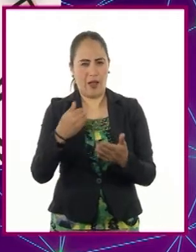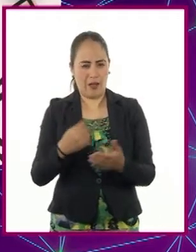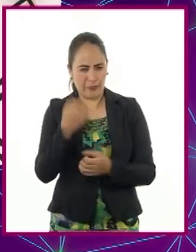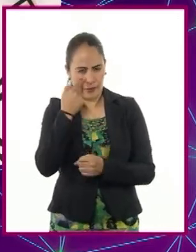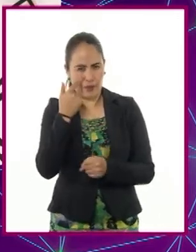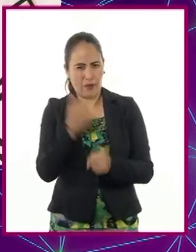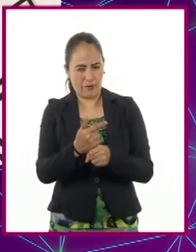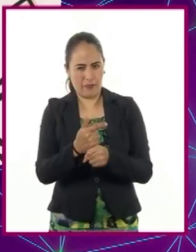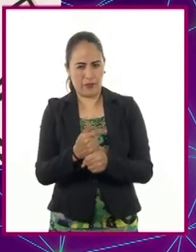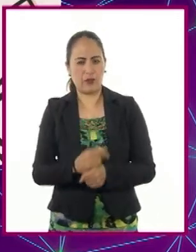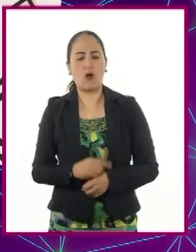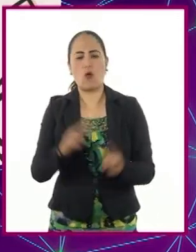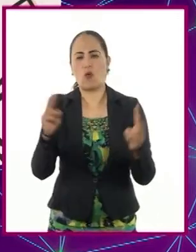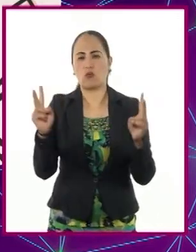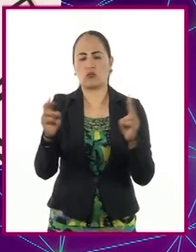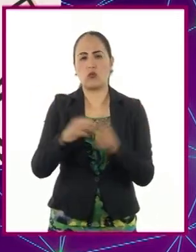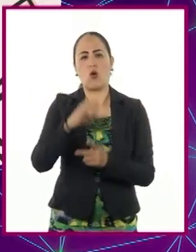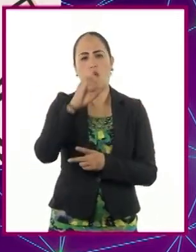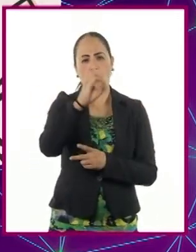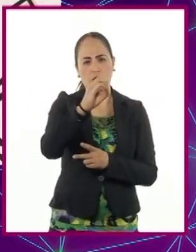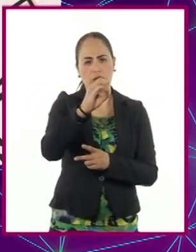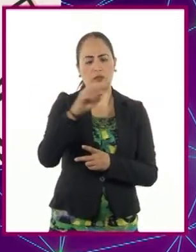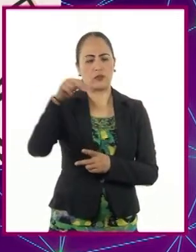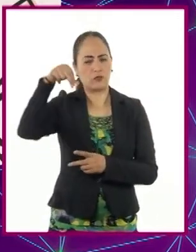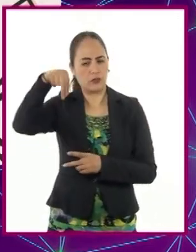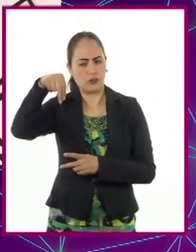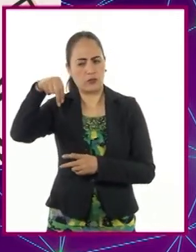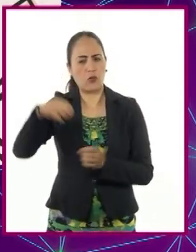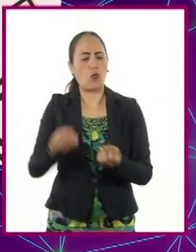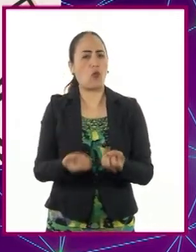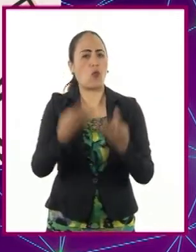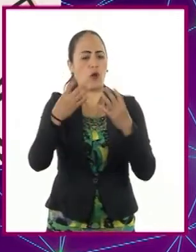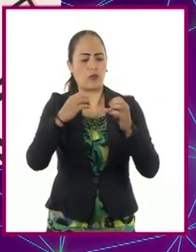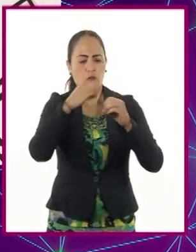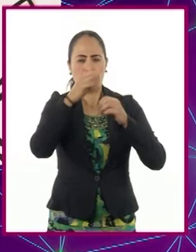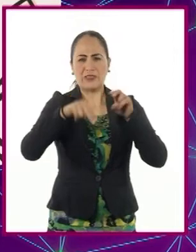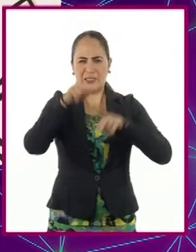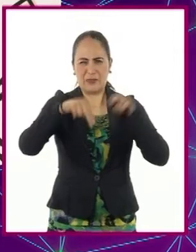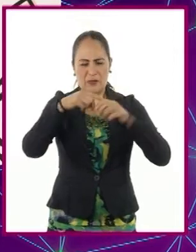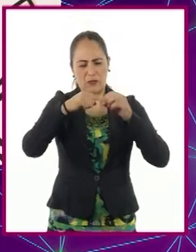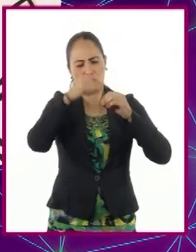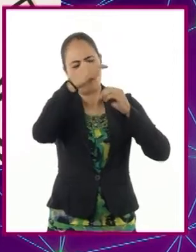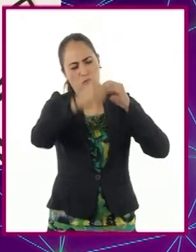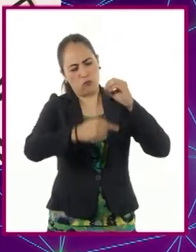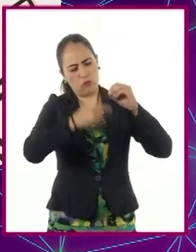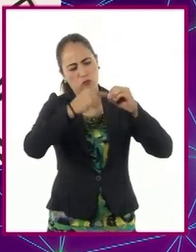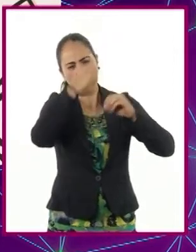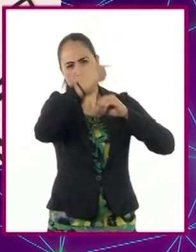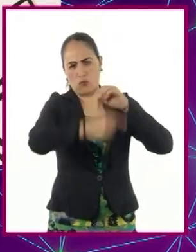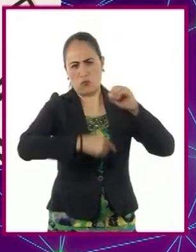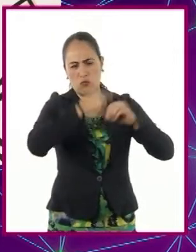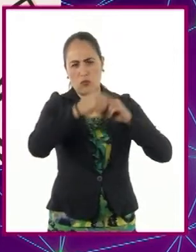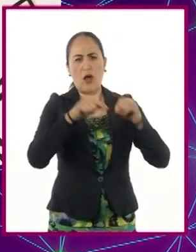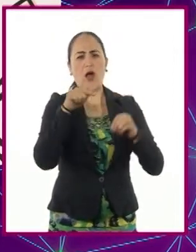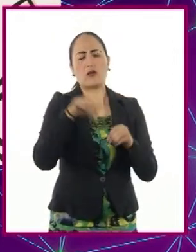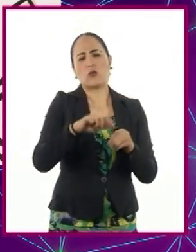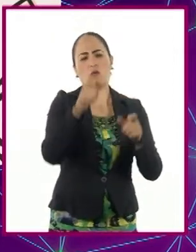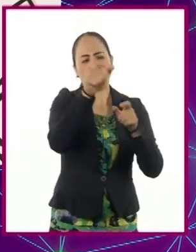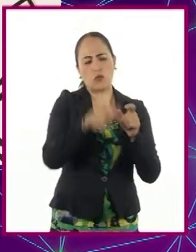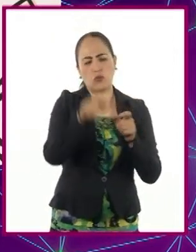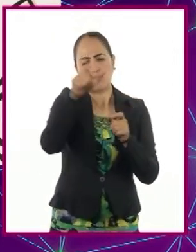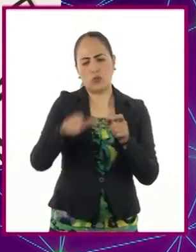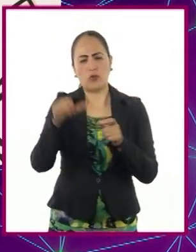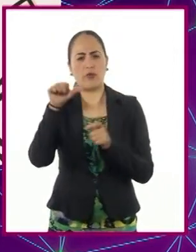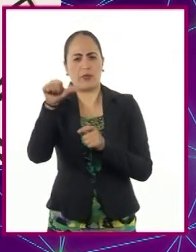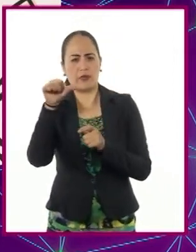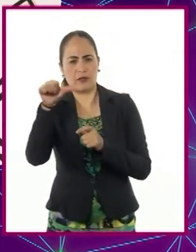un átomo de oxígeno y otro de nitrógeno. En su órbita o niveles de energía, el oxígeno pertenece al grupo 16, por lo que